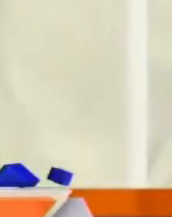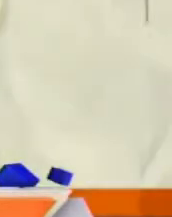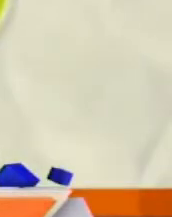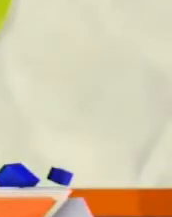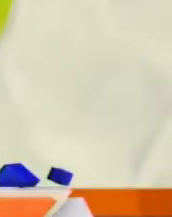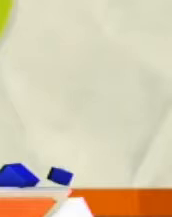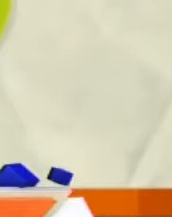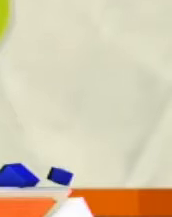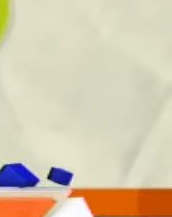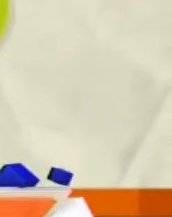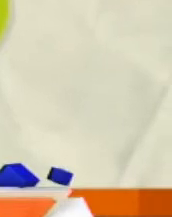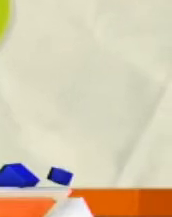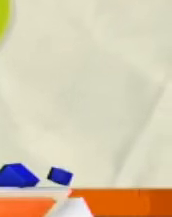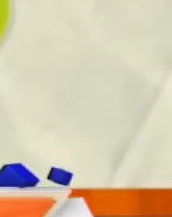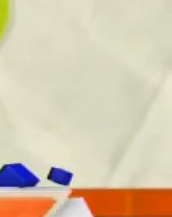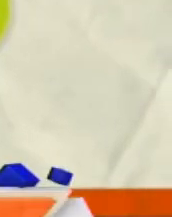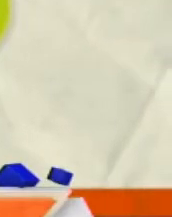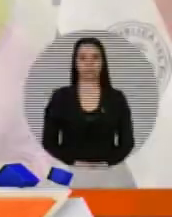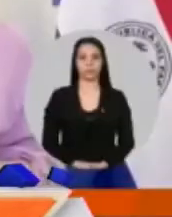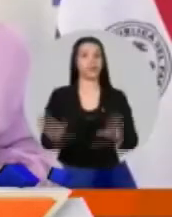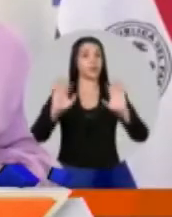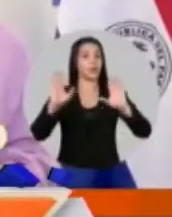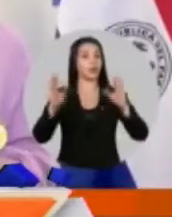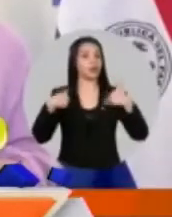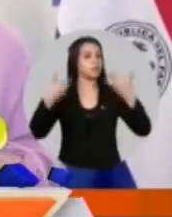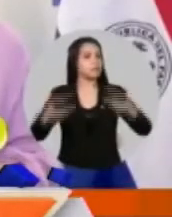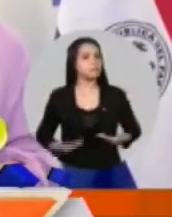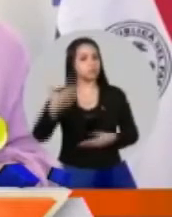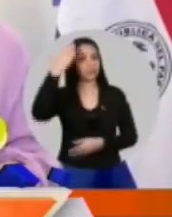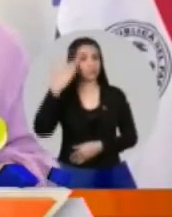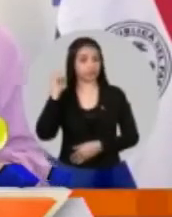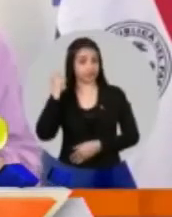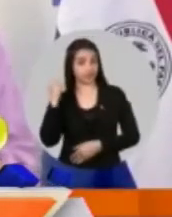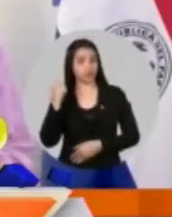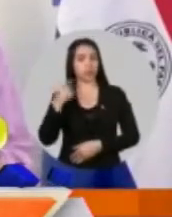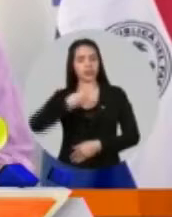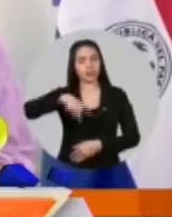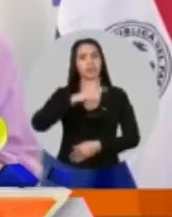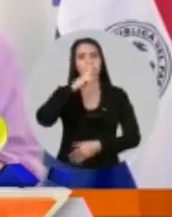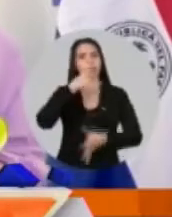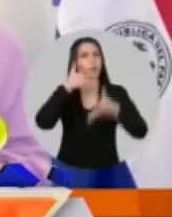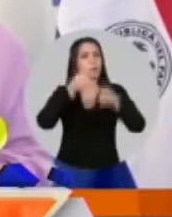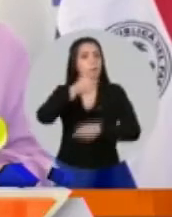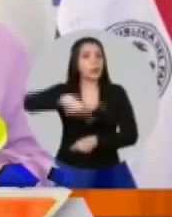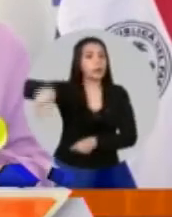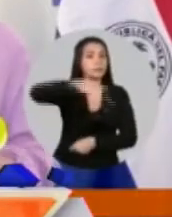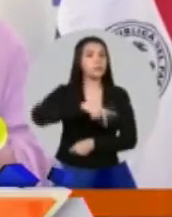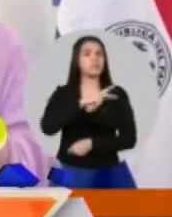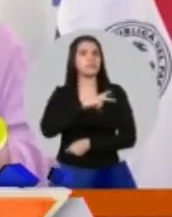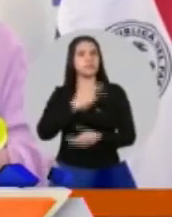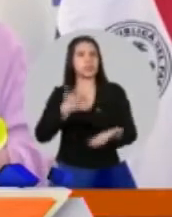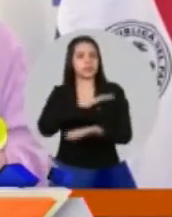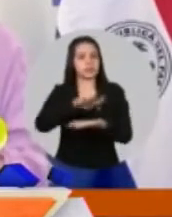alternativa para aquellas personas que no tienen la creatividad de